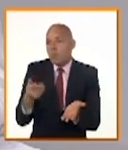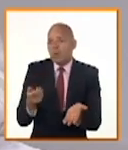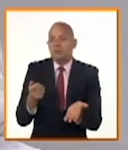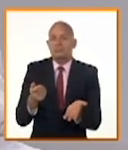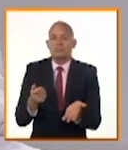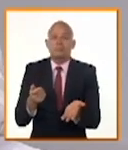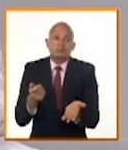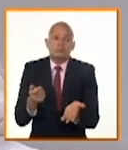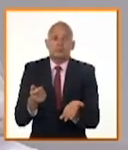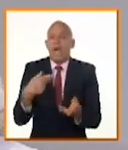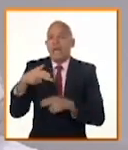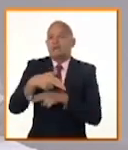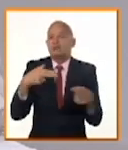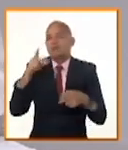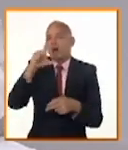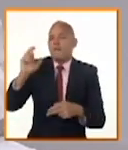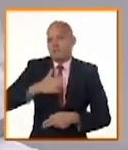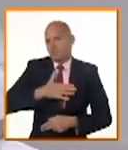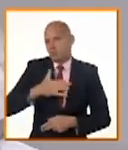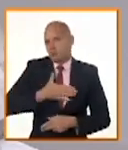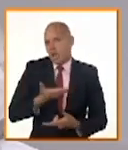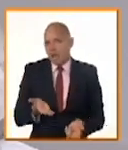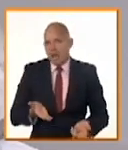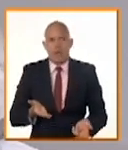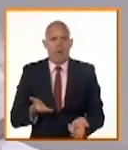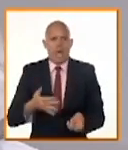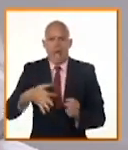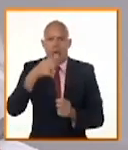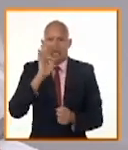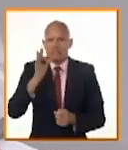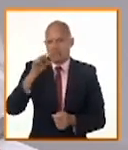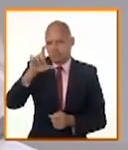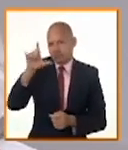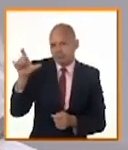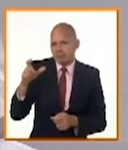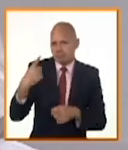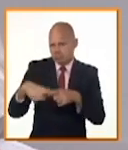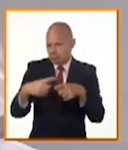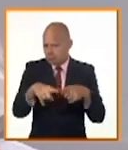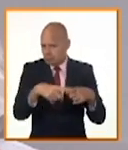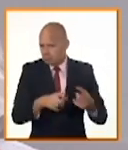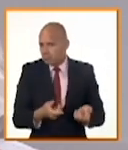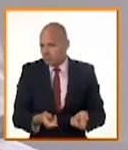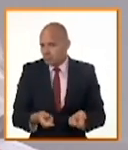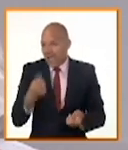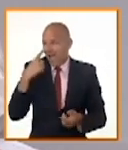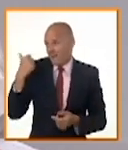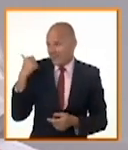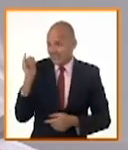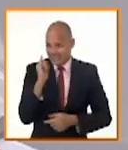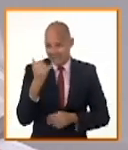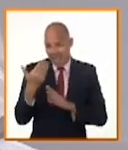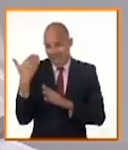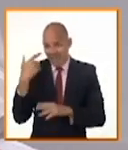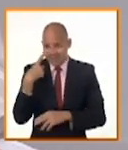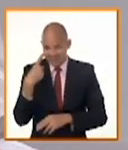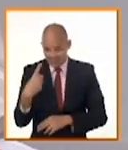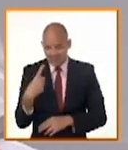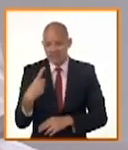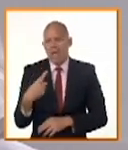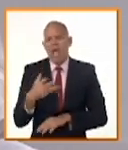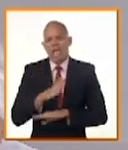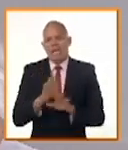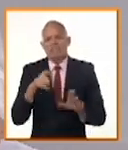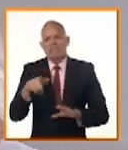por cuenta propia ya veíamos el reportaje ya este agricultor en en Camagüey que ya está previendo dar servicio